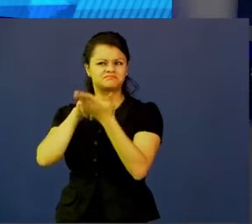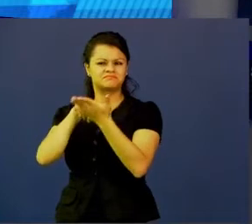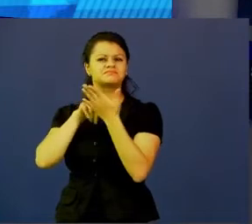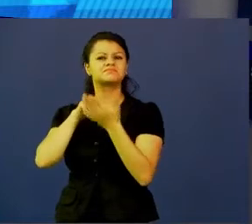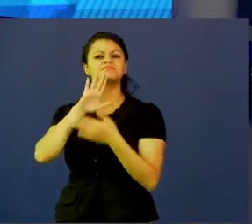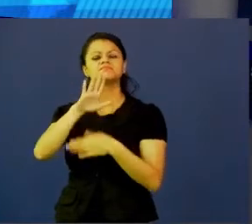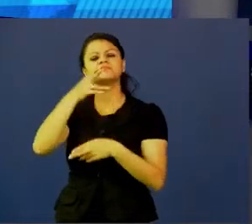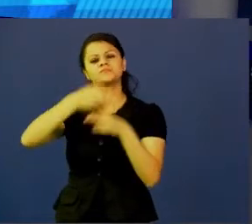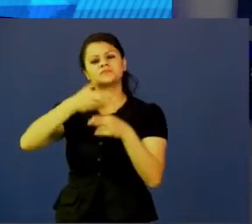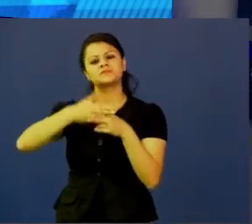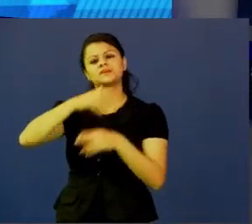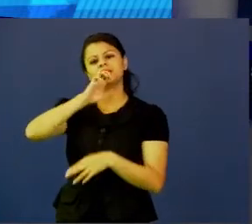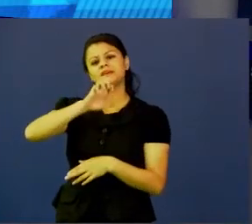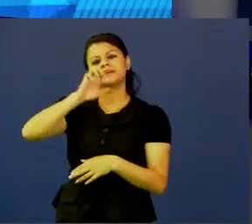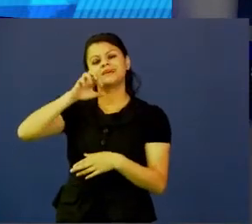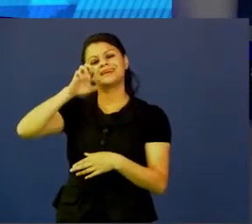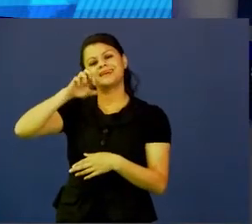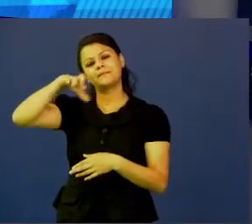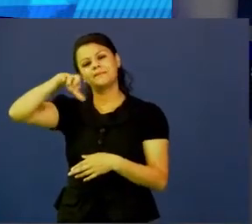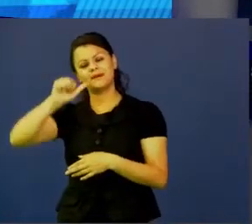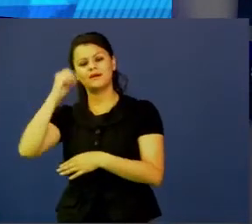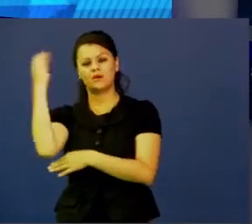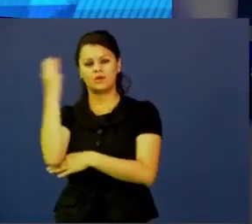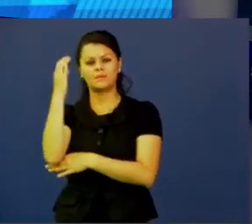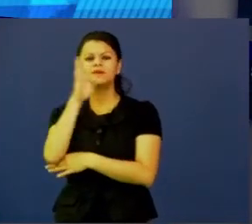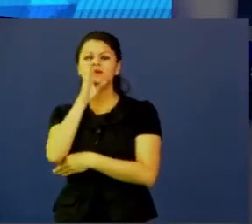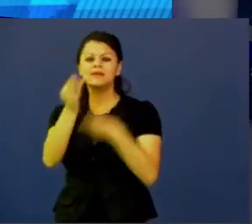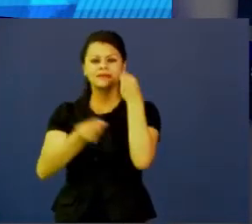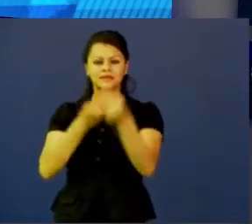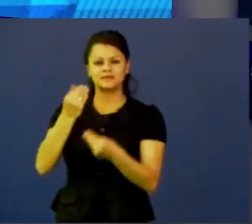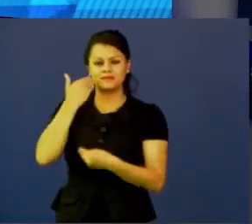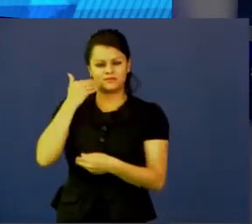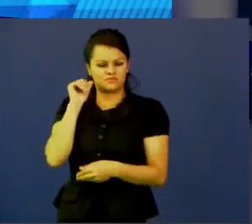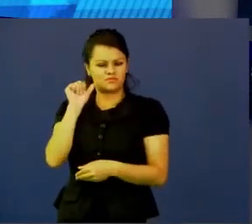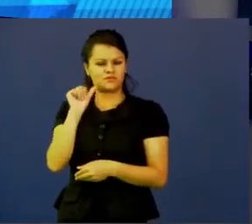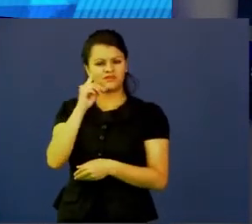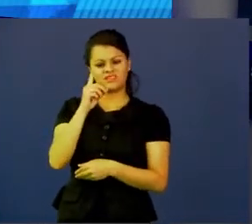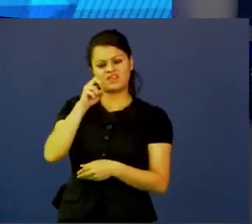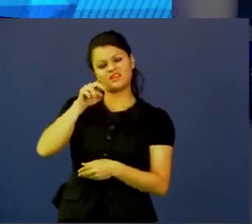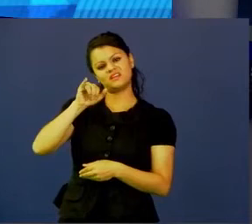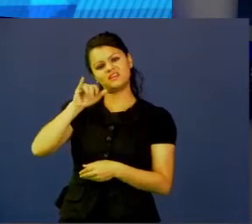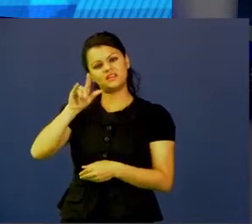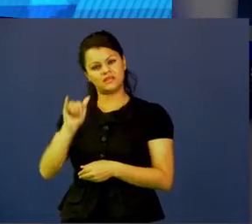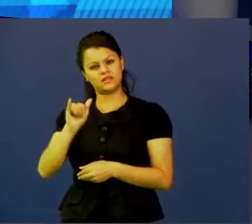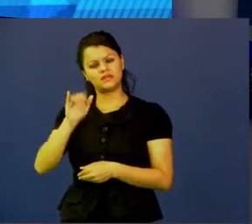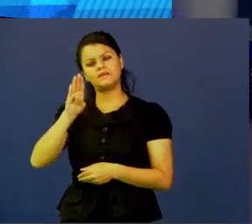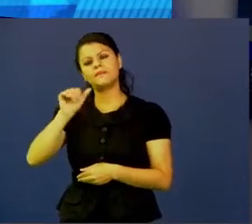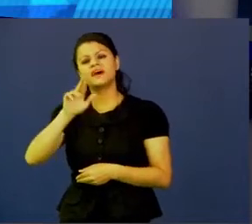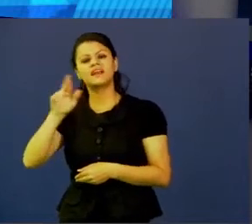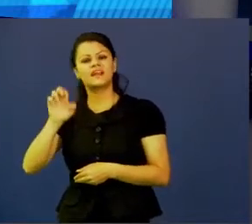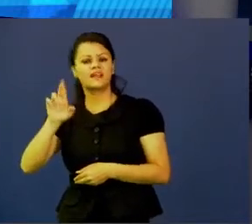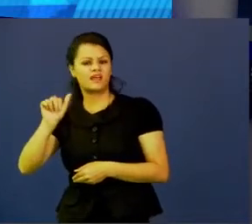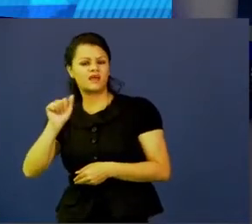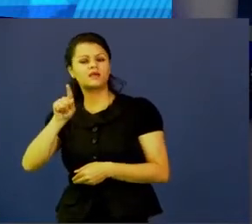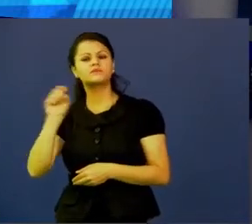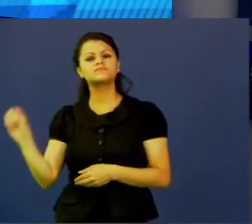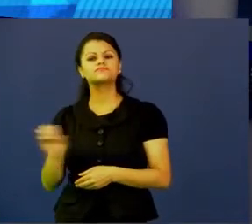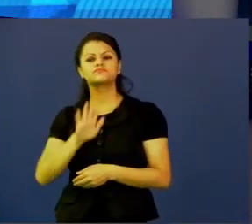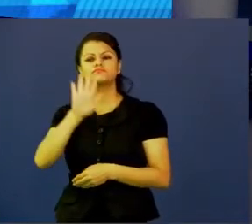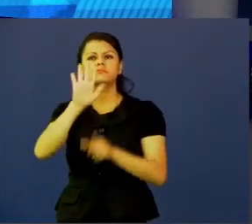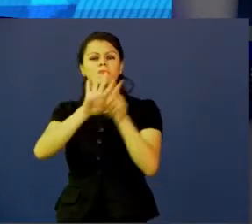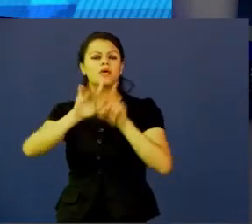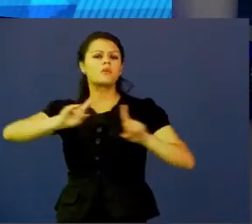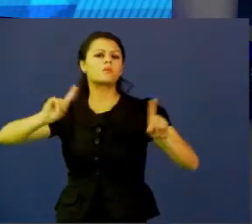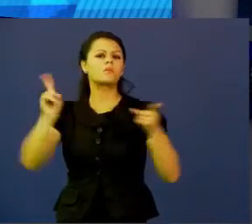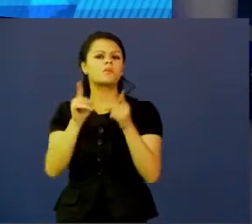llamaba EEEPA Colombia, lo hizo una chica que se llamaba Aneidy Barrera, y ella publicó un pequeño video de